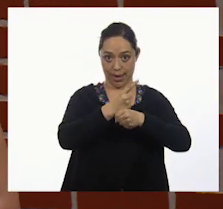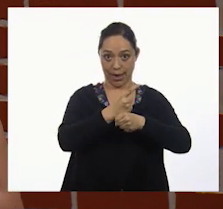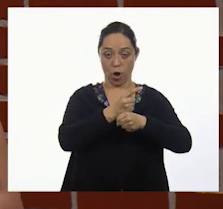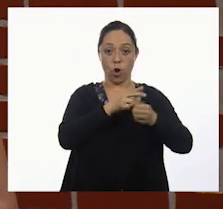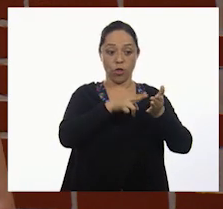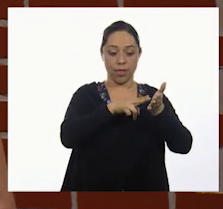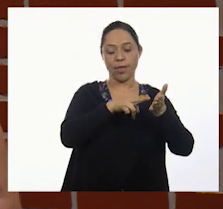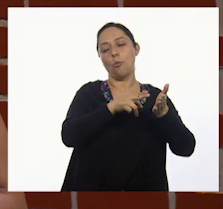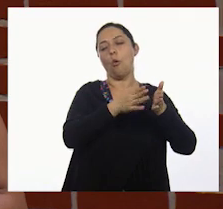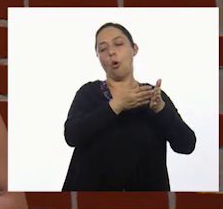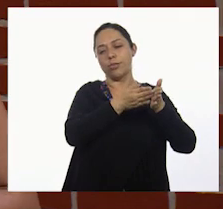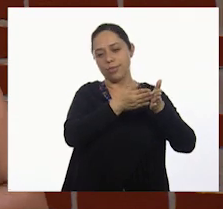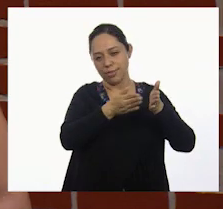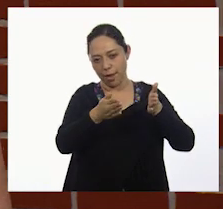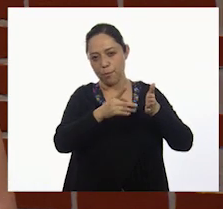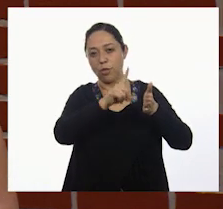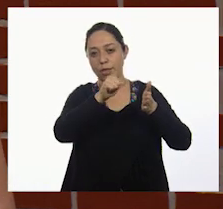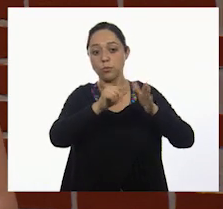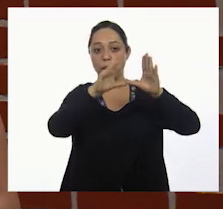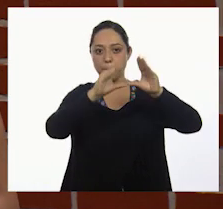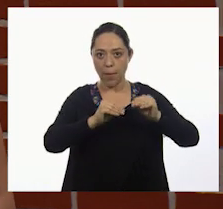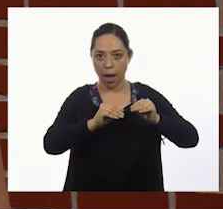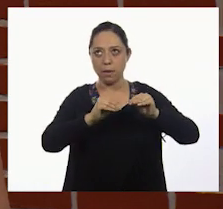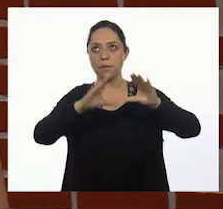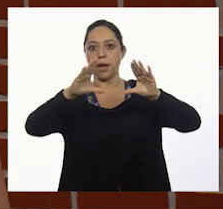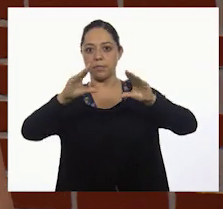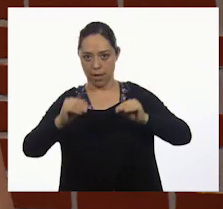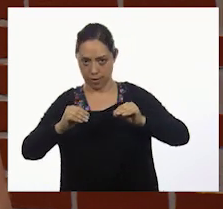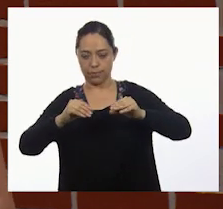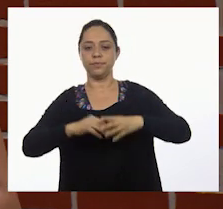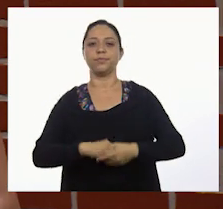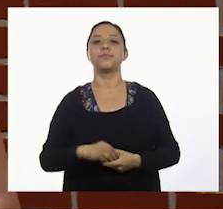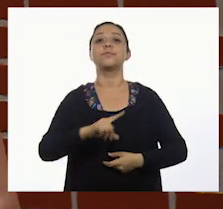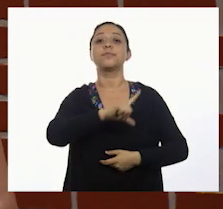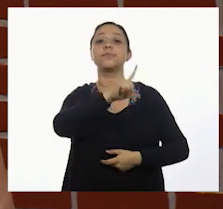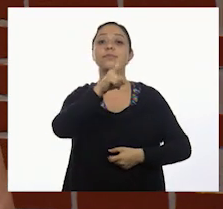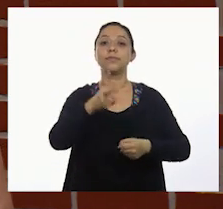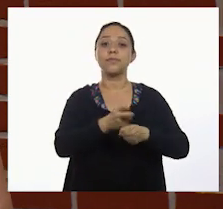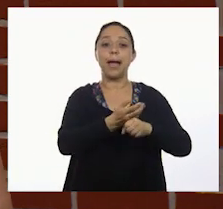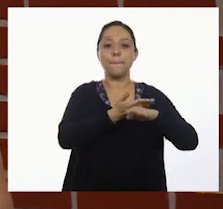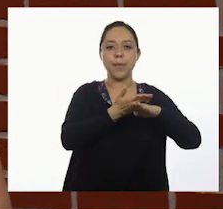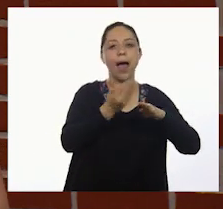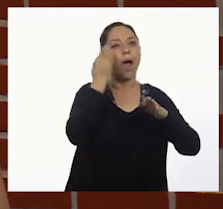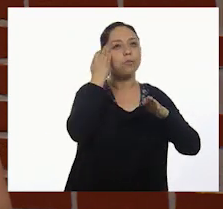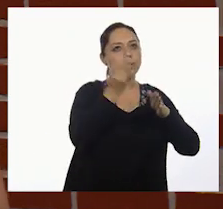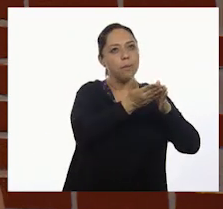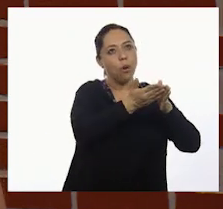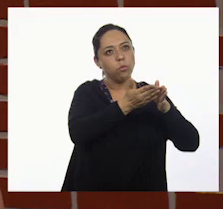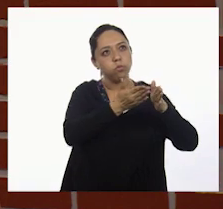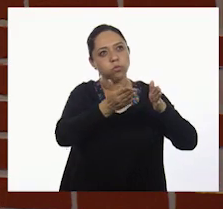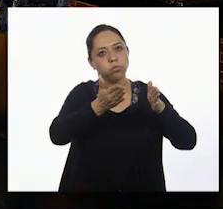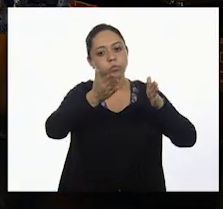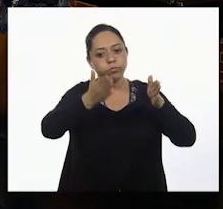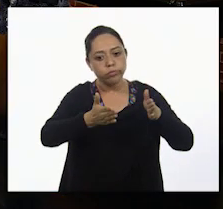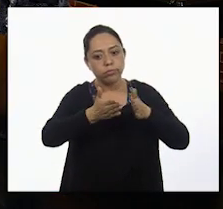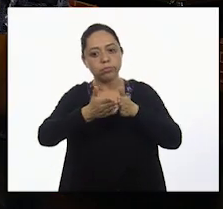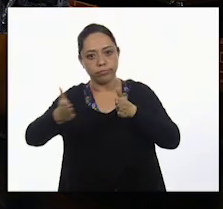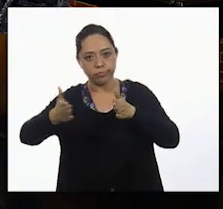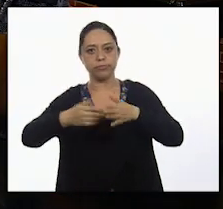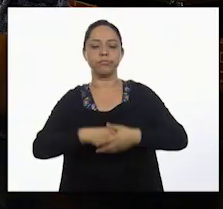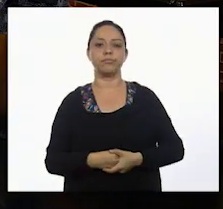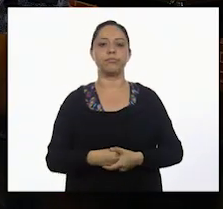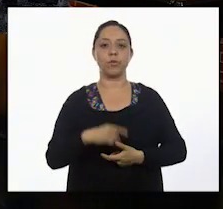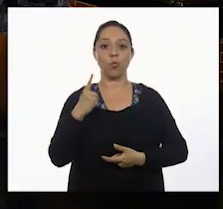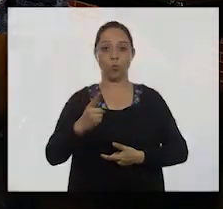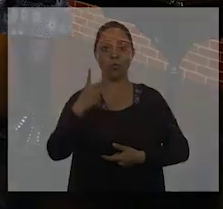negra, negra, silencio de negra. Y el segundo compás será una blanca, silencio de blanca.